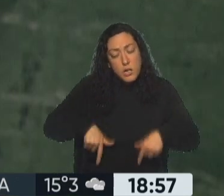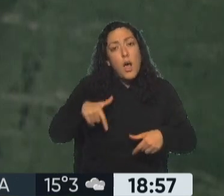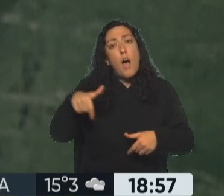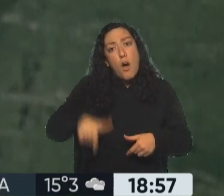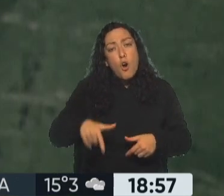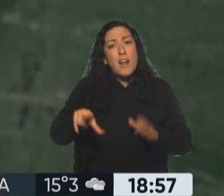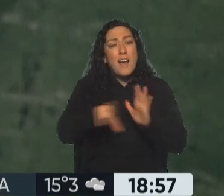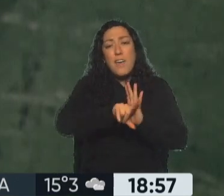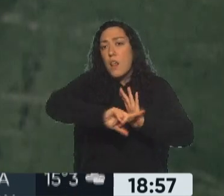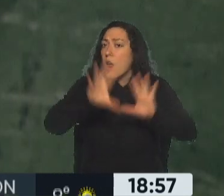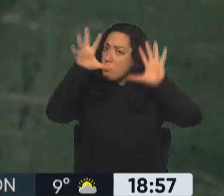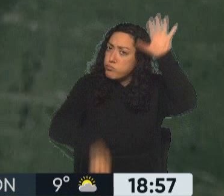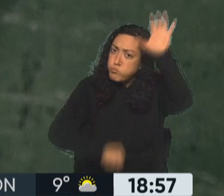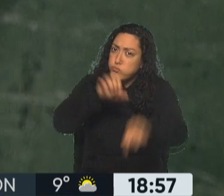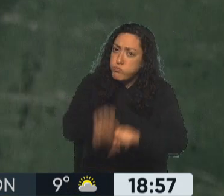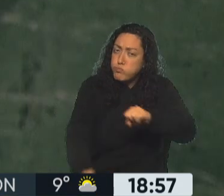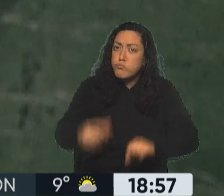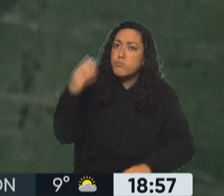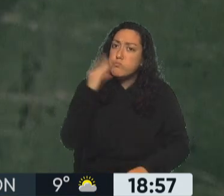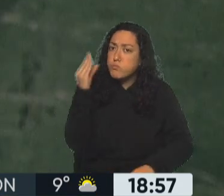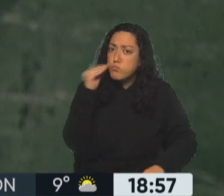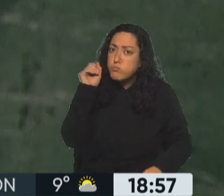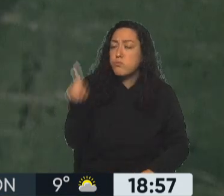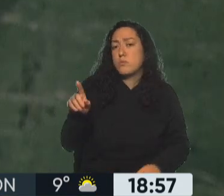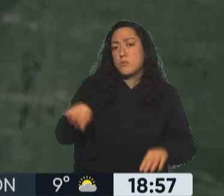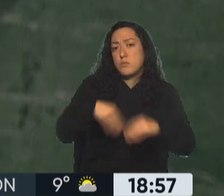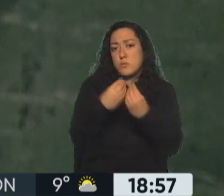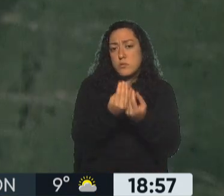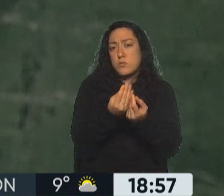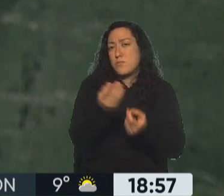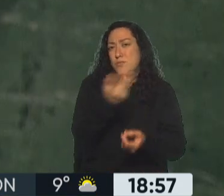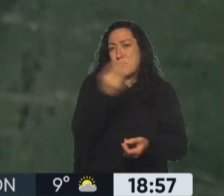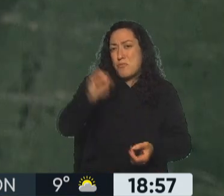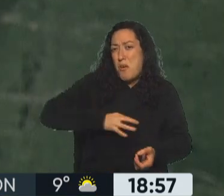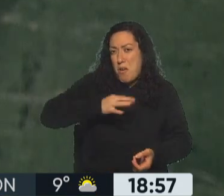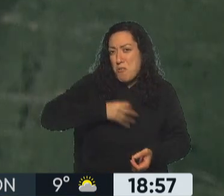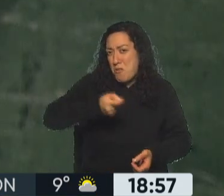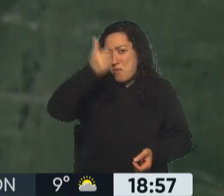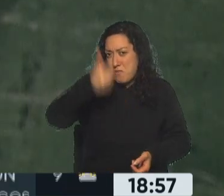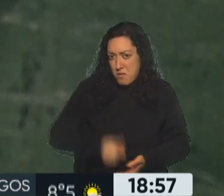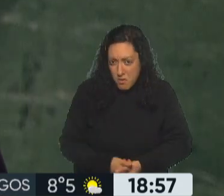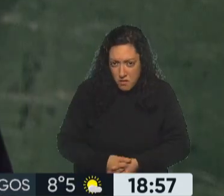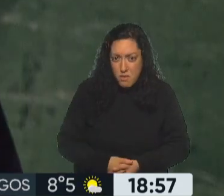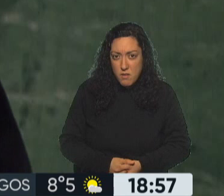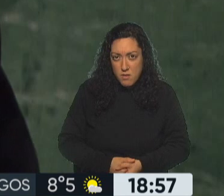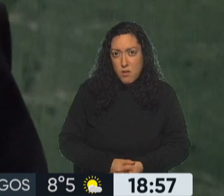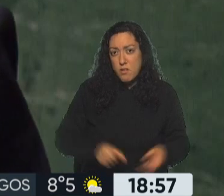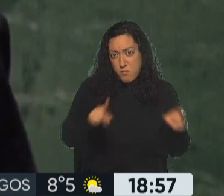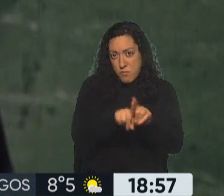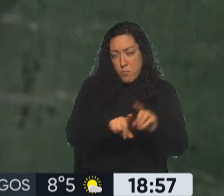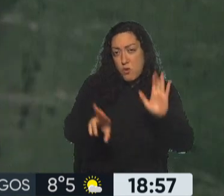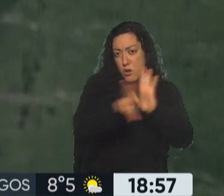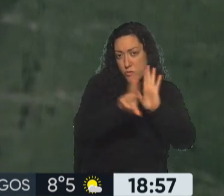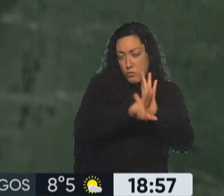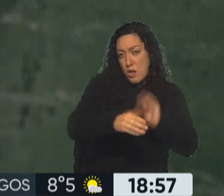ocupados ilegalmente por el Reino Unido desde hace casi 2 siglos. De conformidad con las resoluciones de